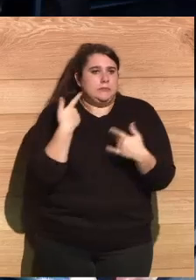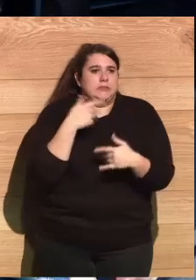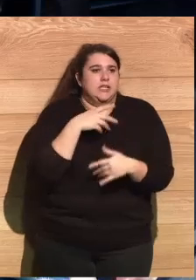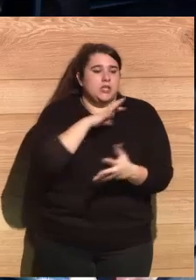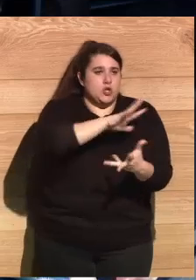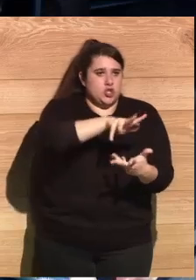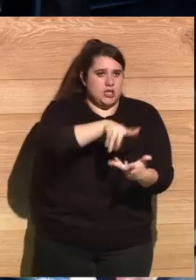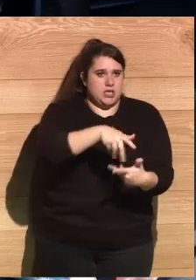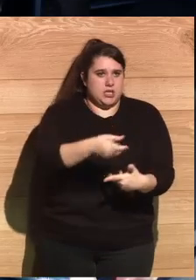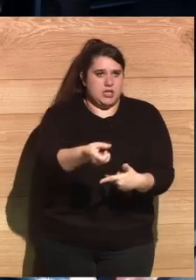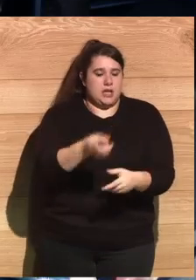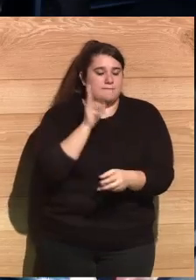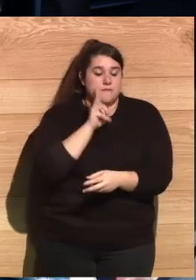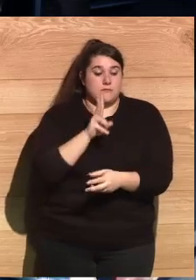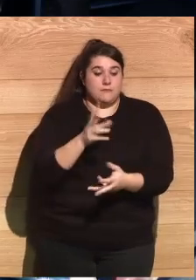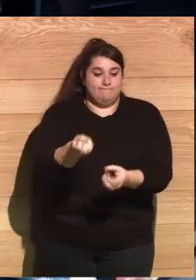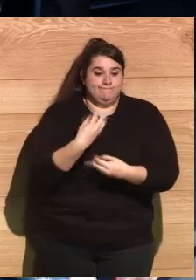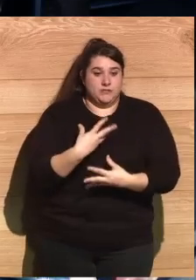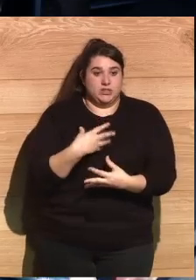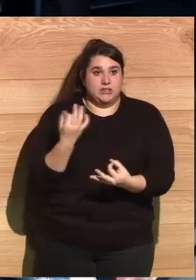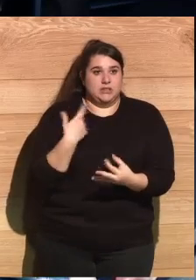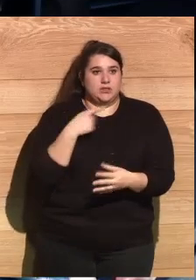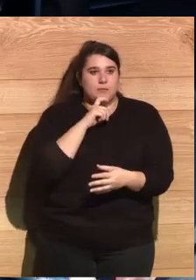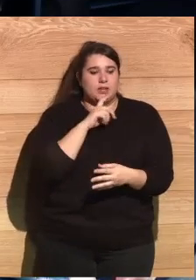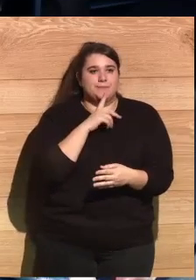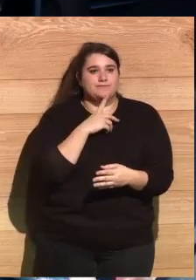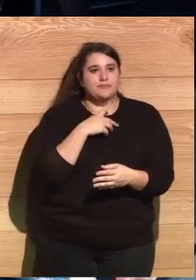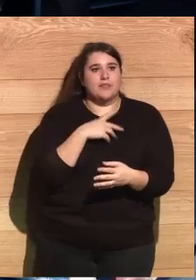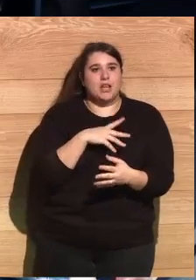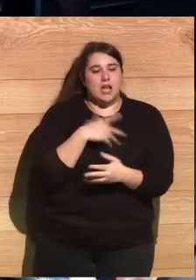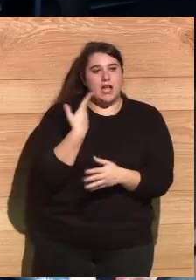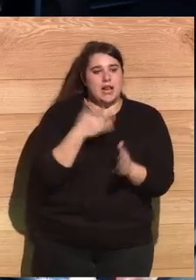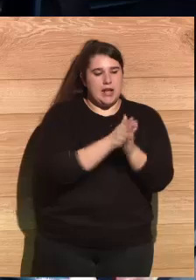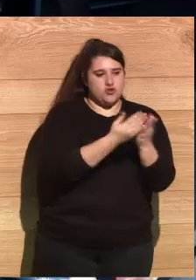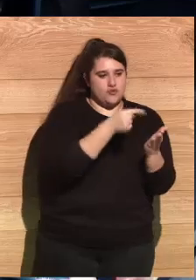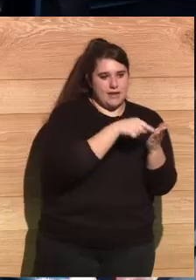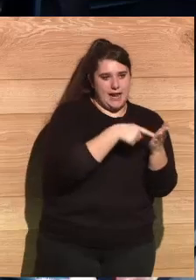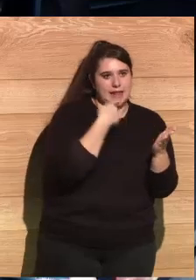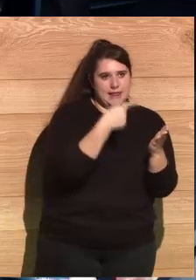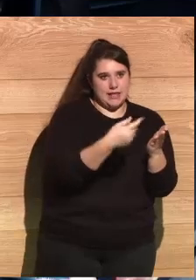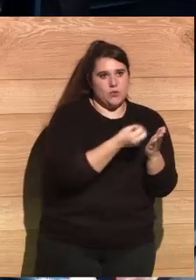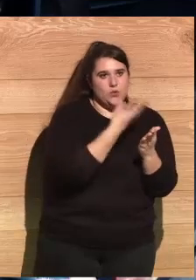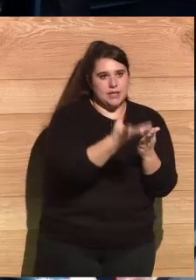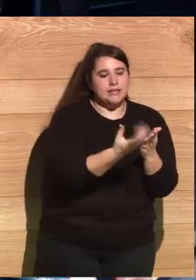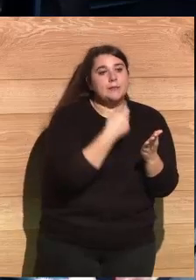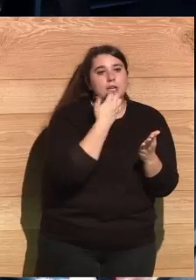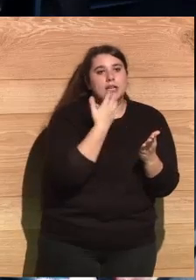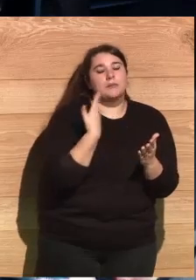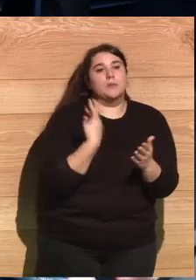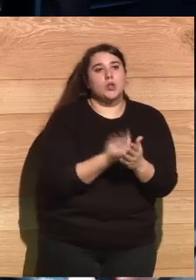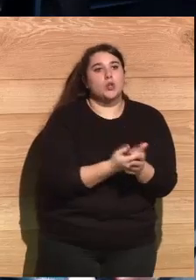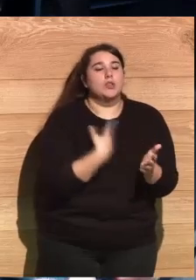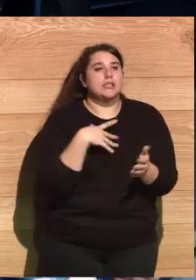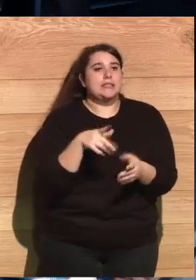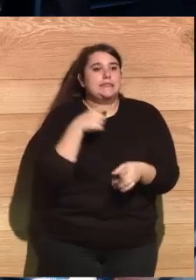en las noticias, lo que te transmite las noticias. Muchas veces contrastas, y eso sale en las novelas. En la novela sale unas tías que están poniendo al